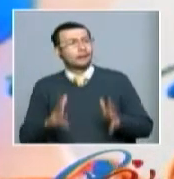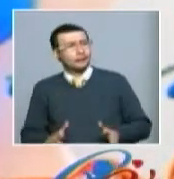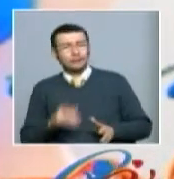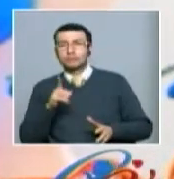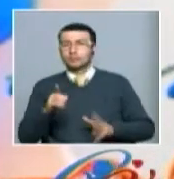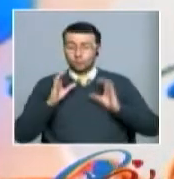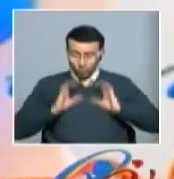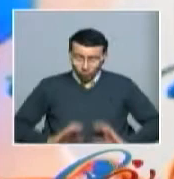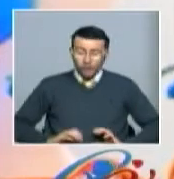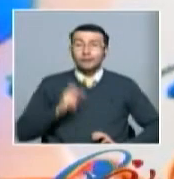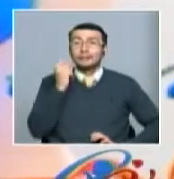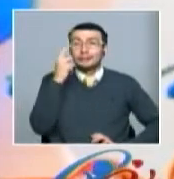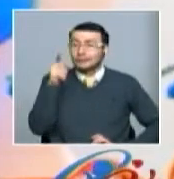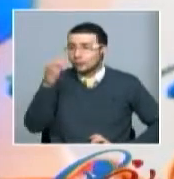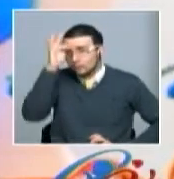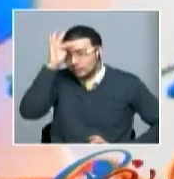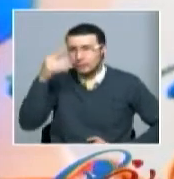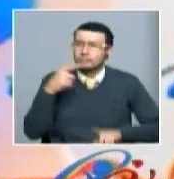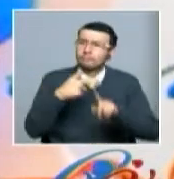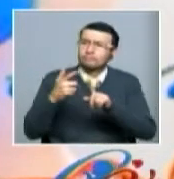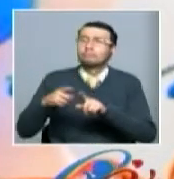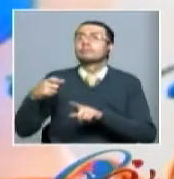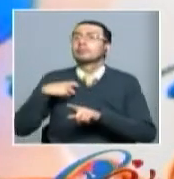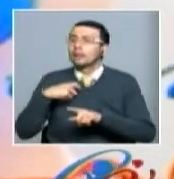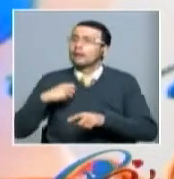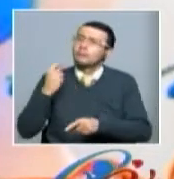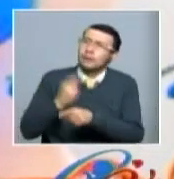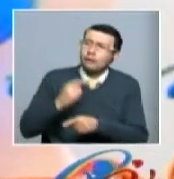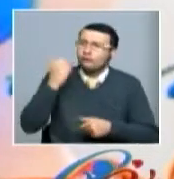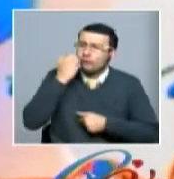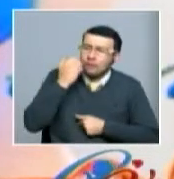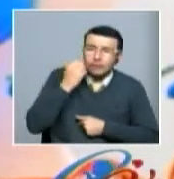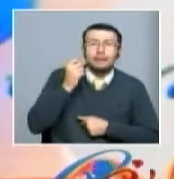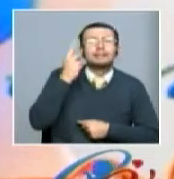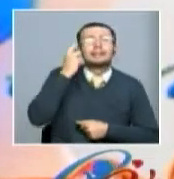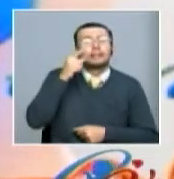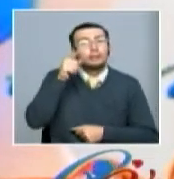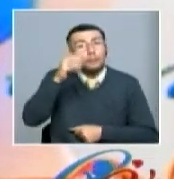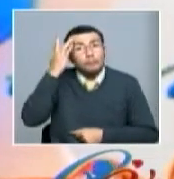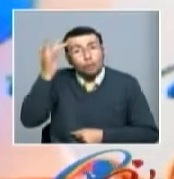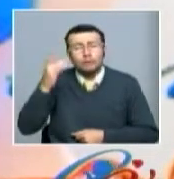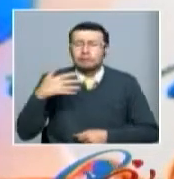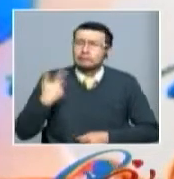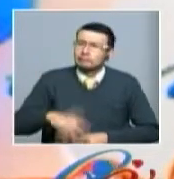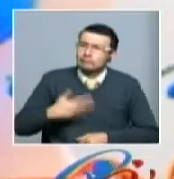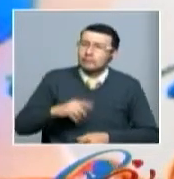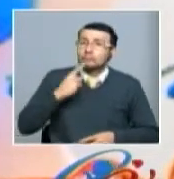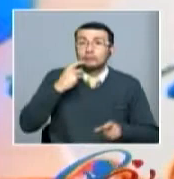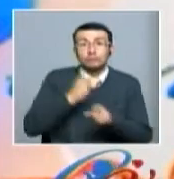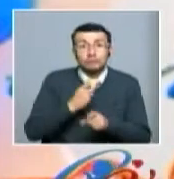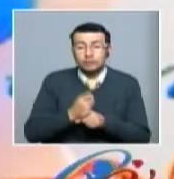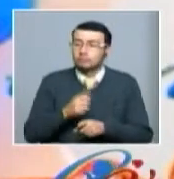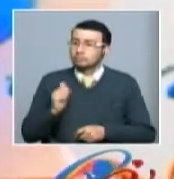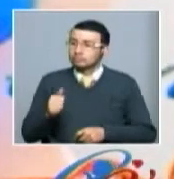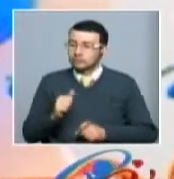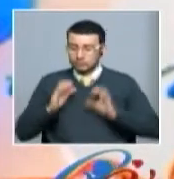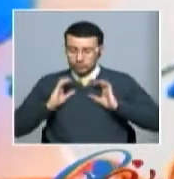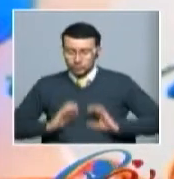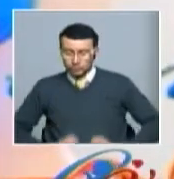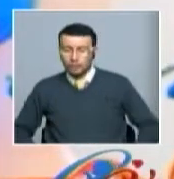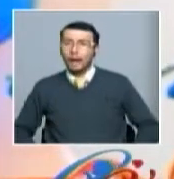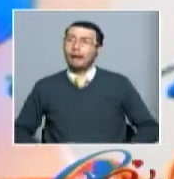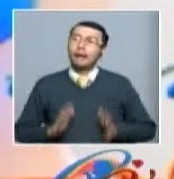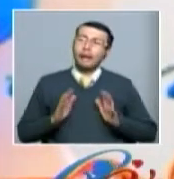ustedes entiendan lo grande que hay detrás de la enfermedad y entender el por qué es tan delicado el tema de la automedicación sin